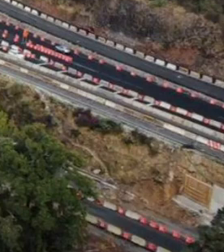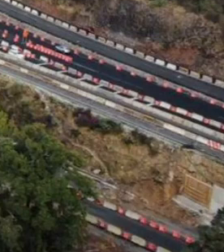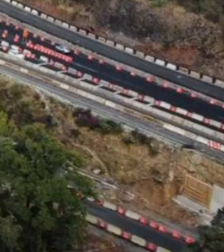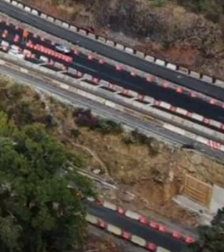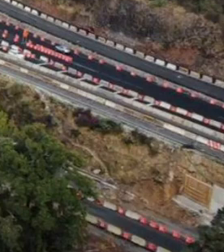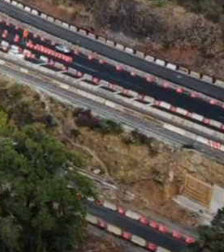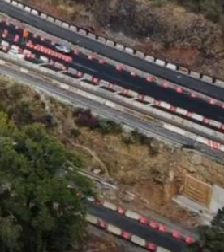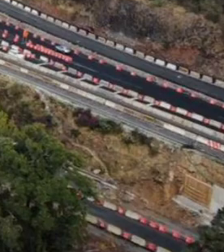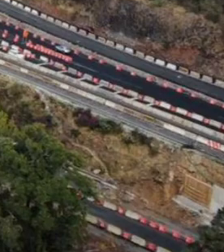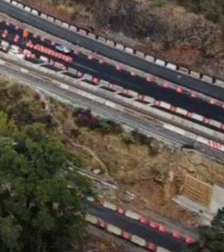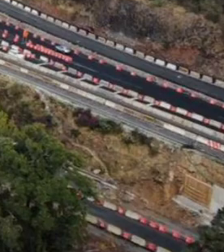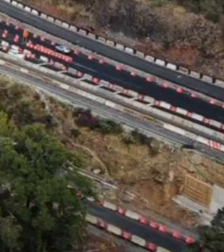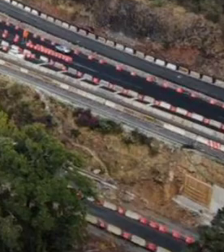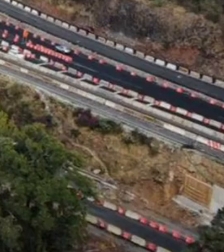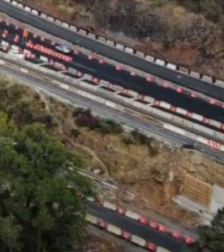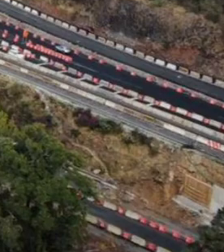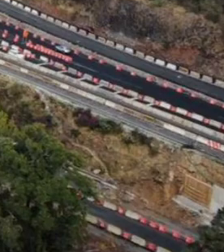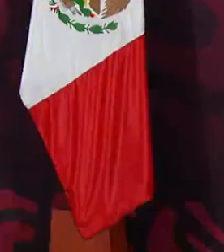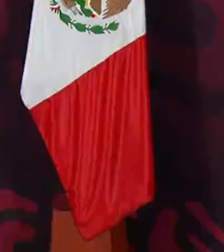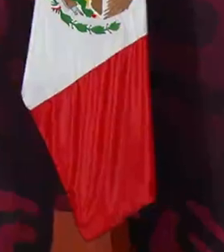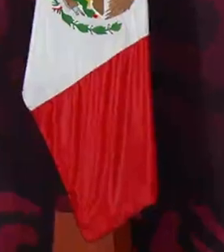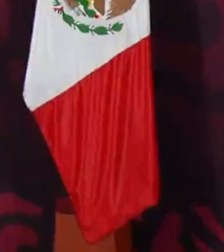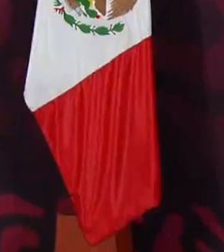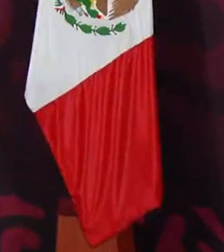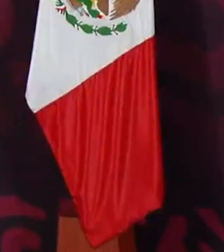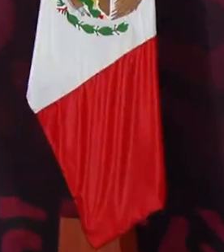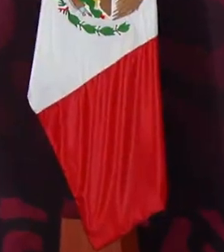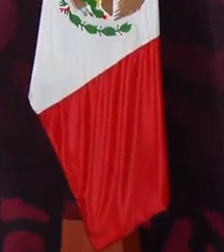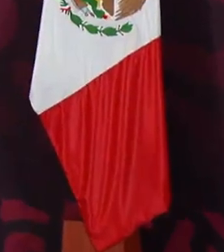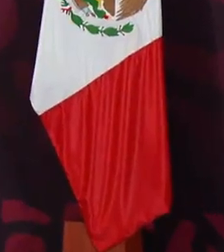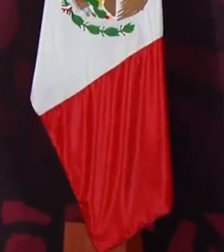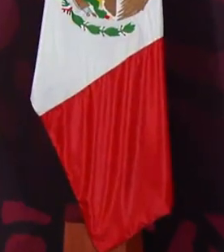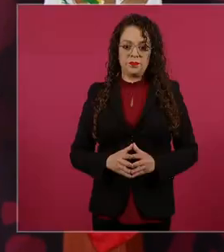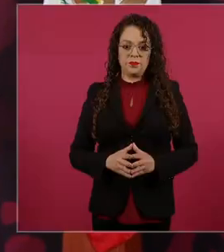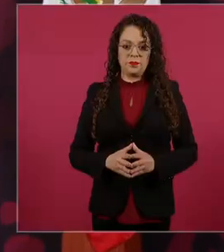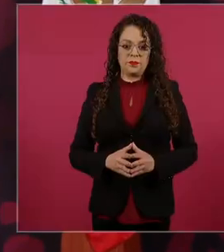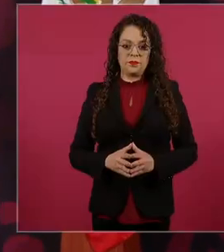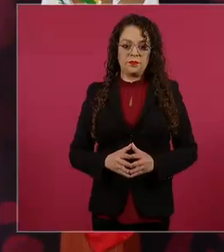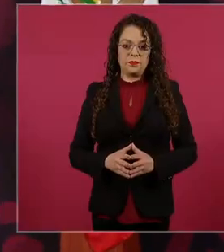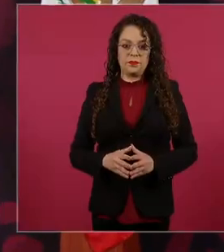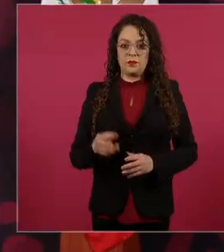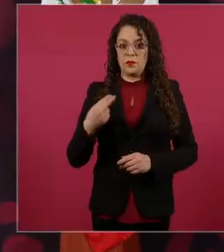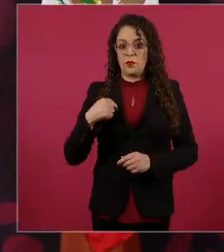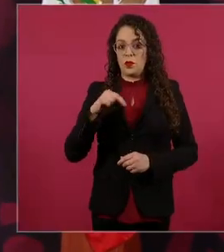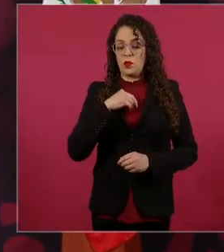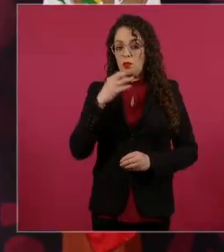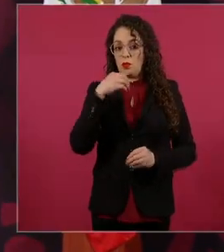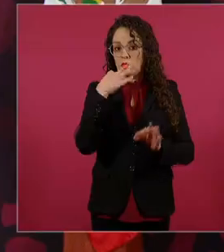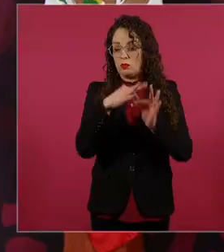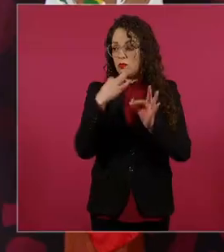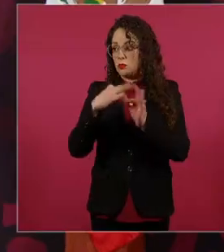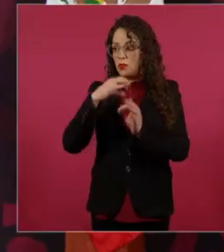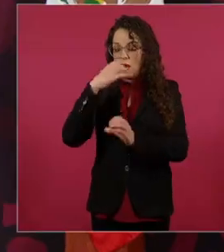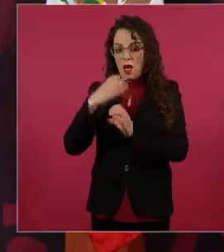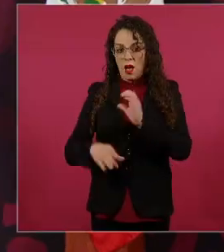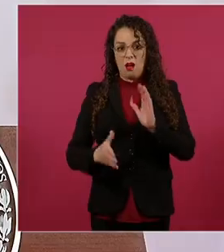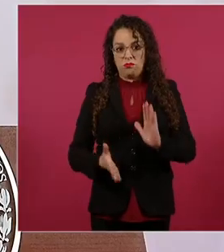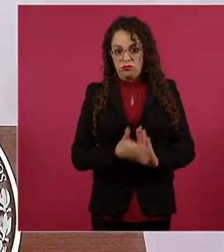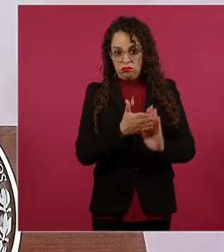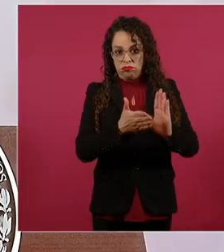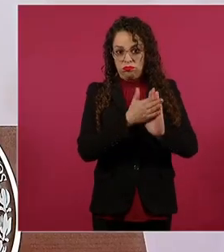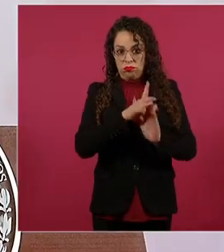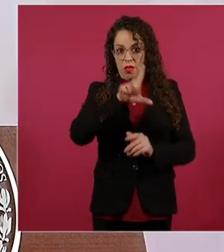ya les decía por ejemplo les repito un dato